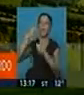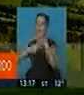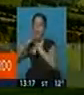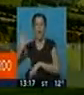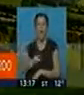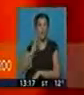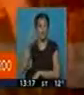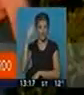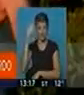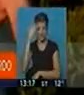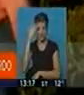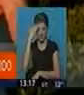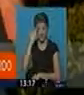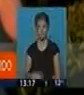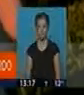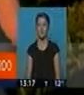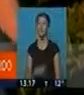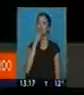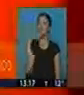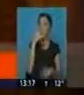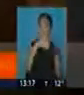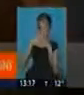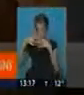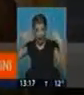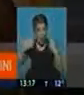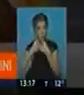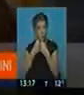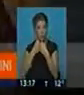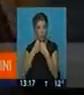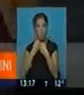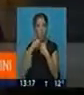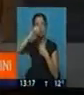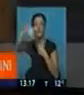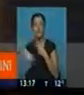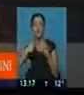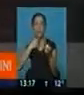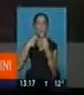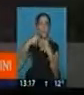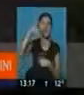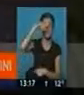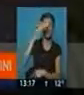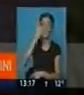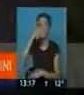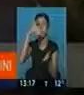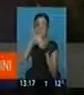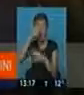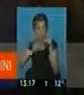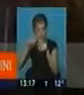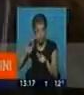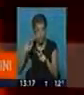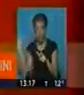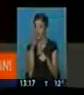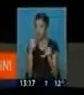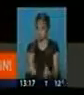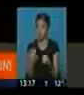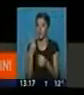2015. Un acuerdo entre ambos constituiría un mercado de más de 760 millones de personas de enorme